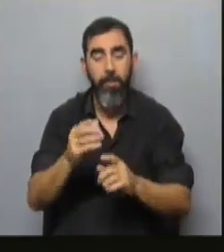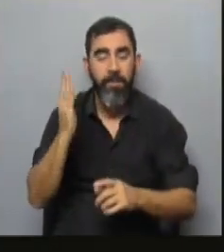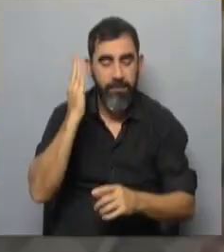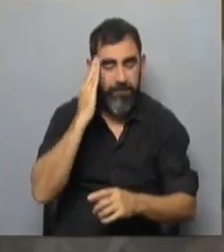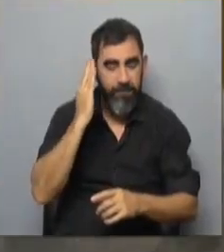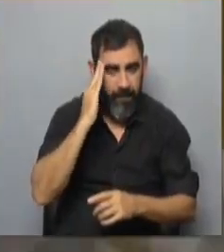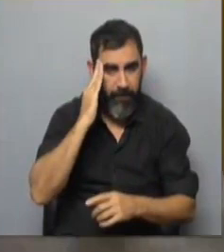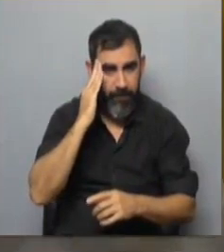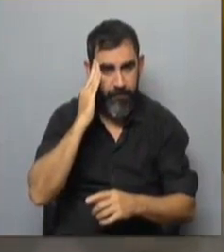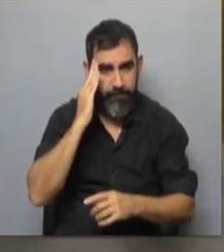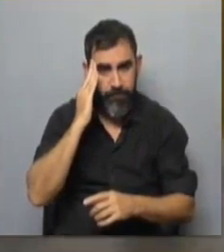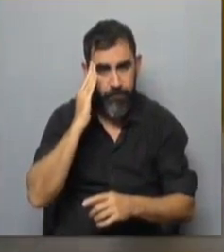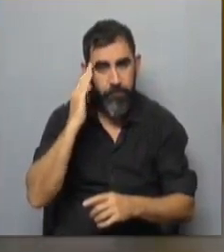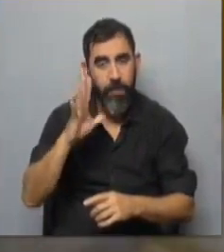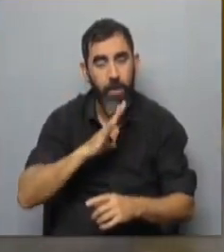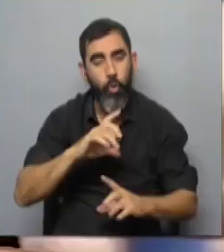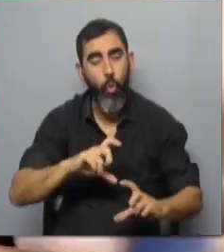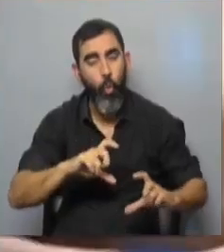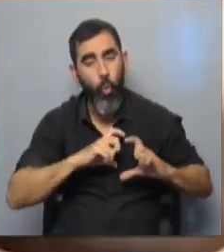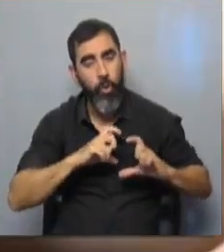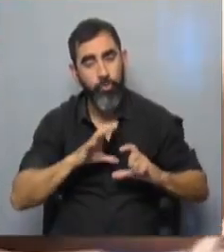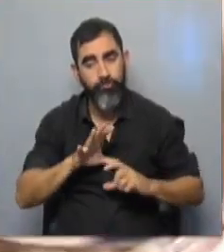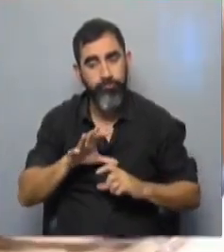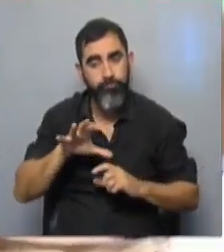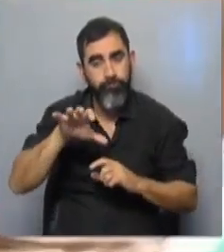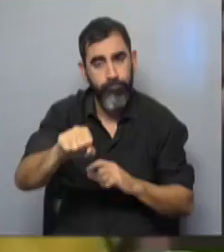perfectamente que tiene el corazón comprometido.